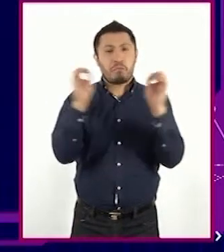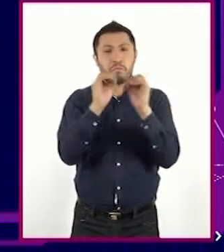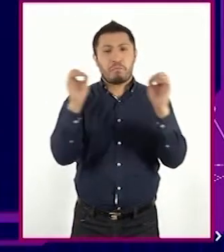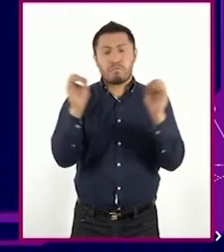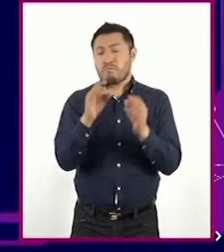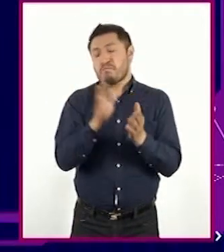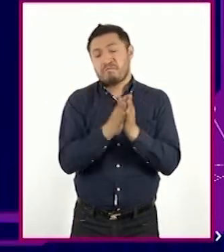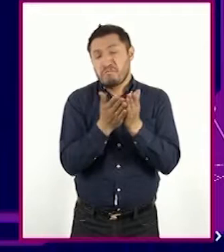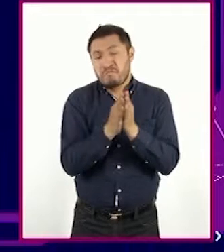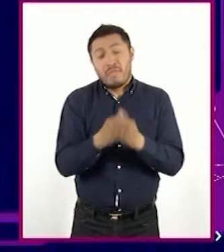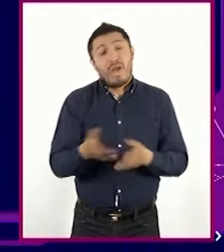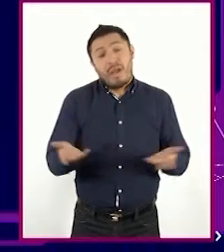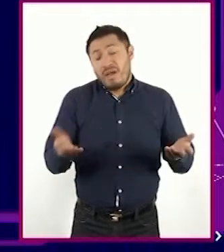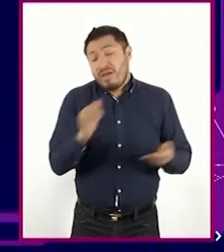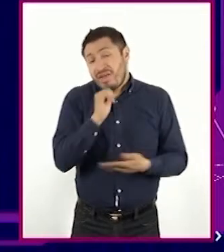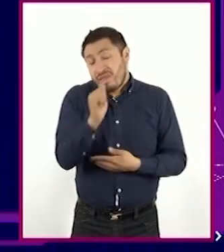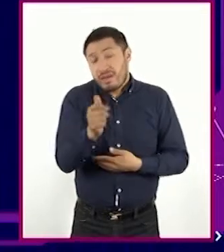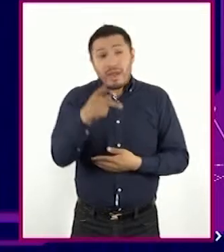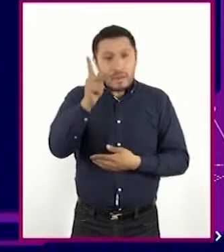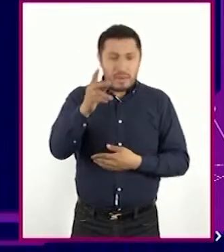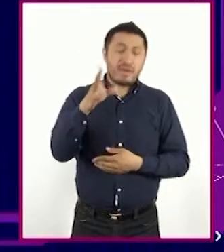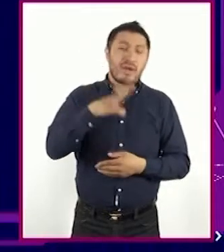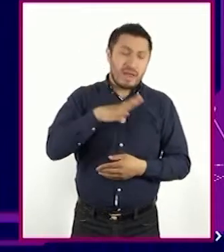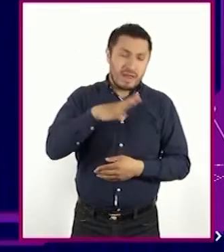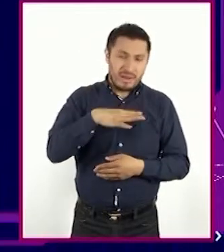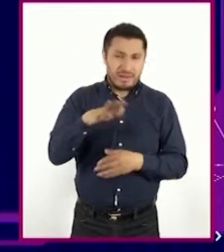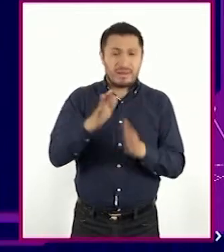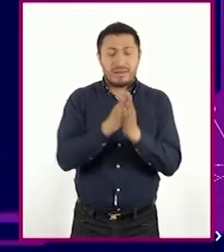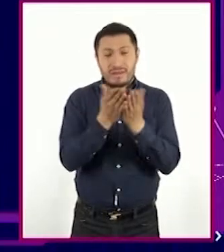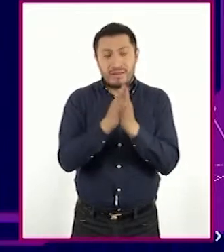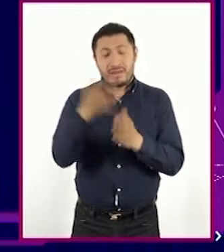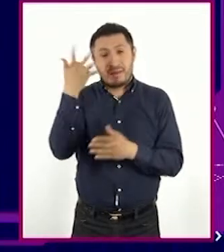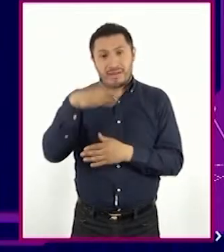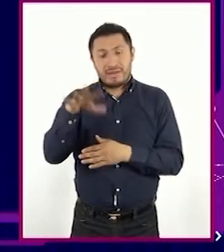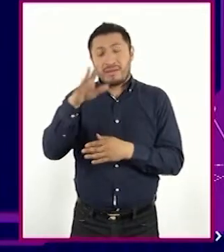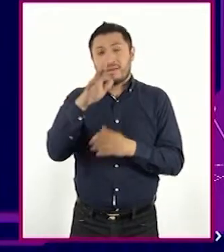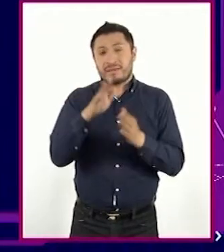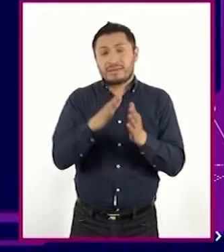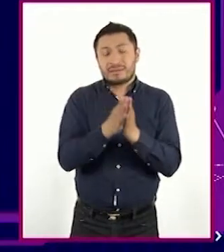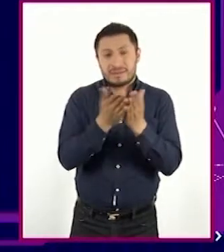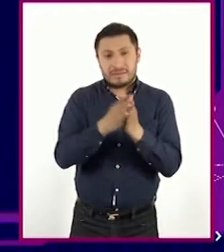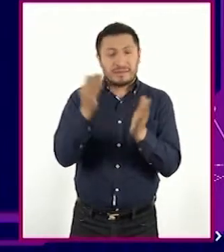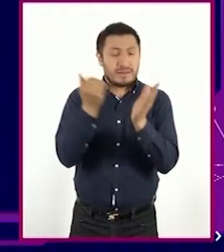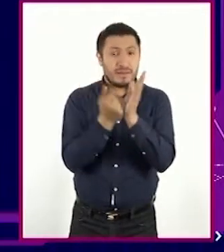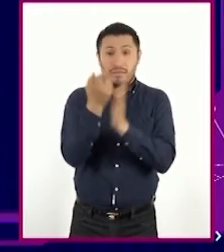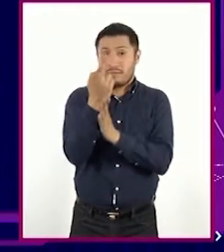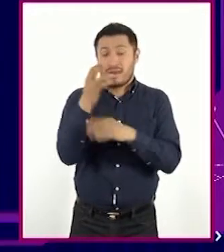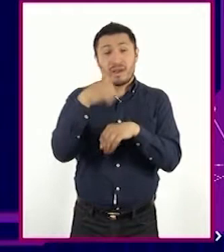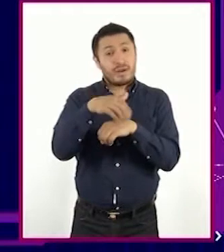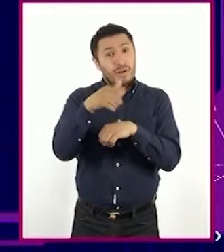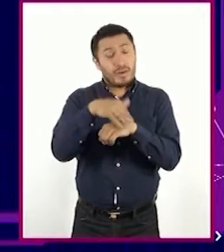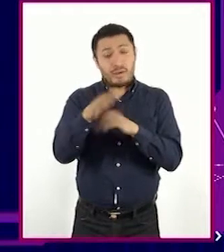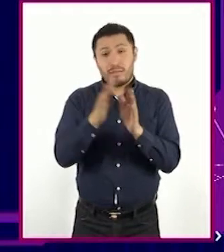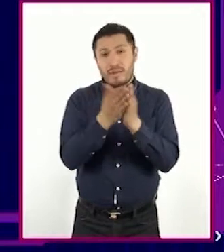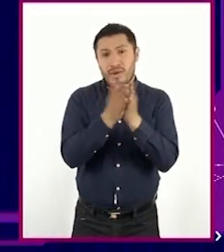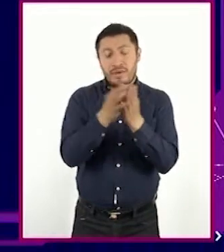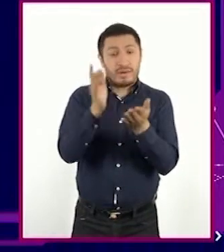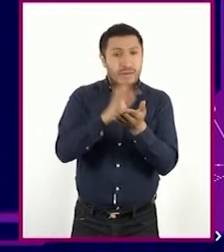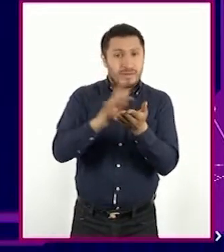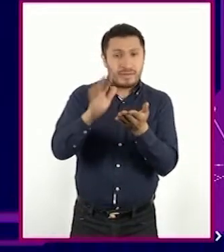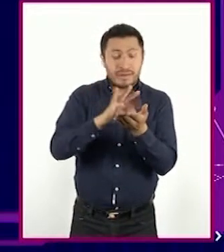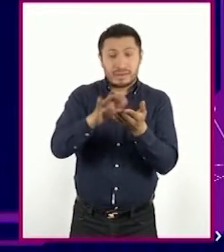libros, pero también hay quienes leyeron 10 libros, que es el número mayor de libros leídos. Otra pregunta,